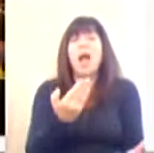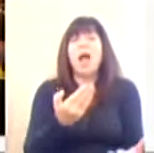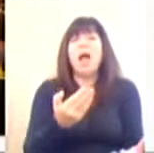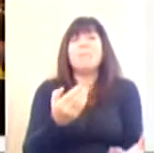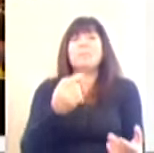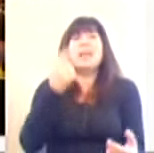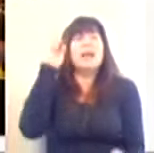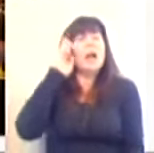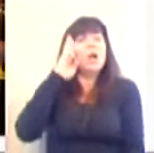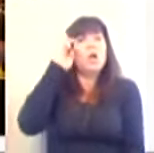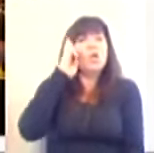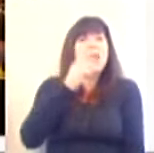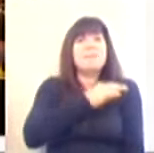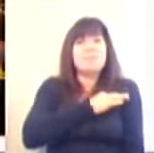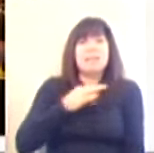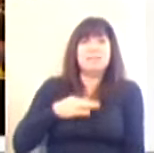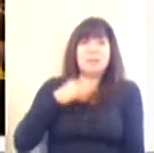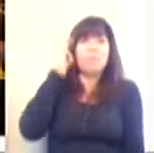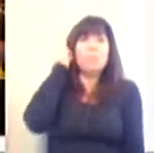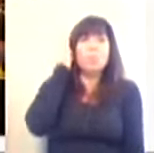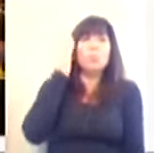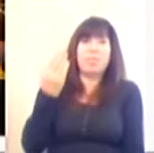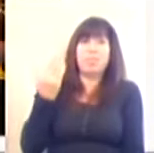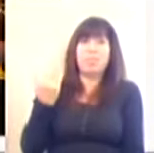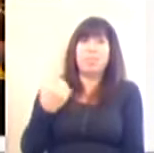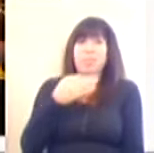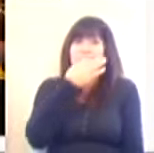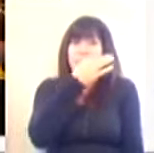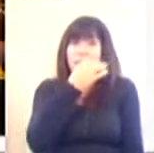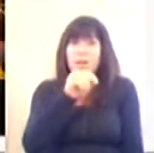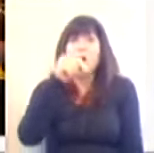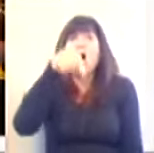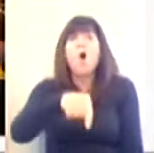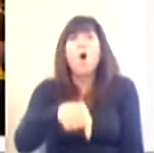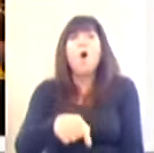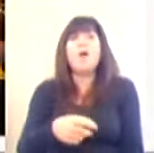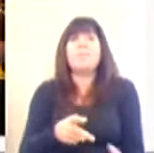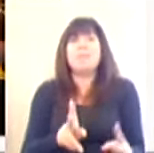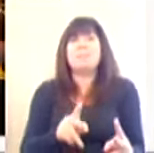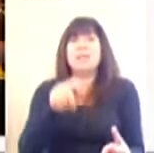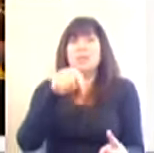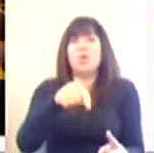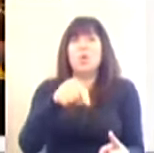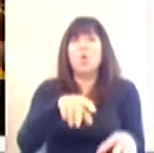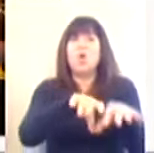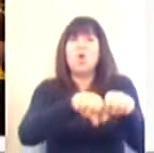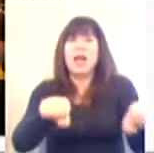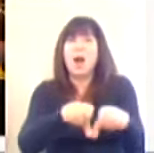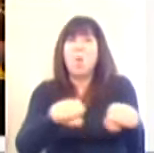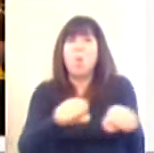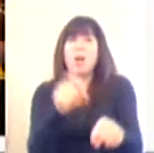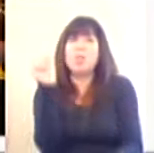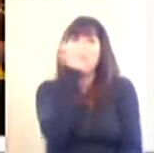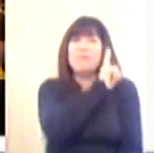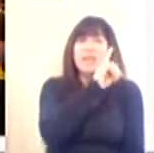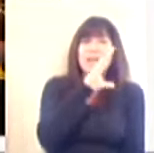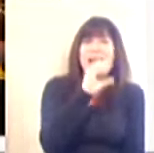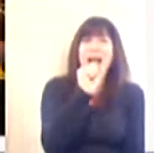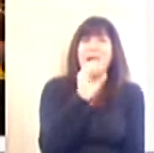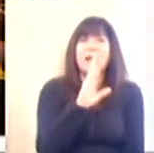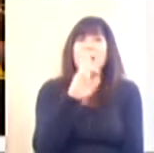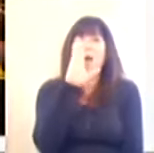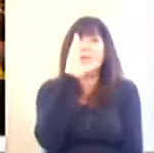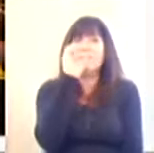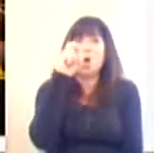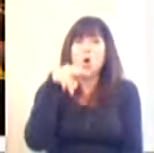recordar lo que ya la ministra dijo, es que precisamente hoy nos permitió hacer un acuerdo sobre el fin del carbón en Chile. El carbón en